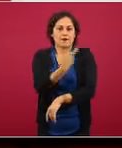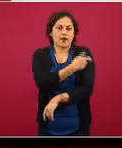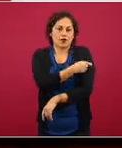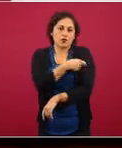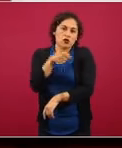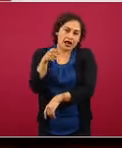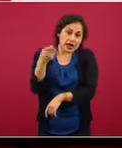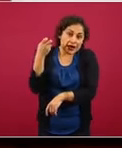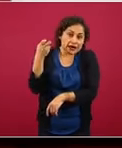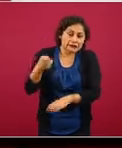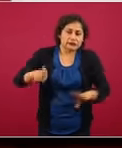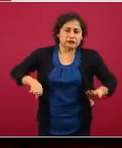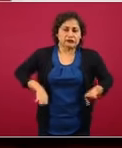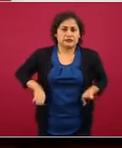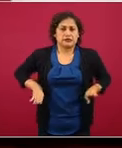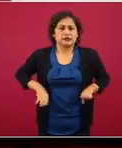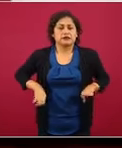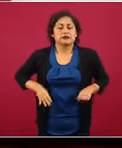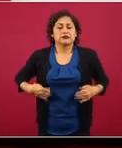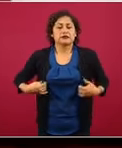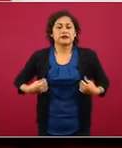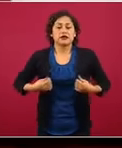se pretende que sea